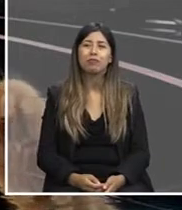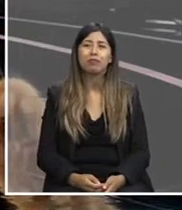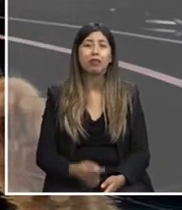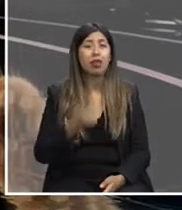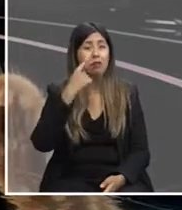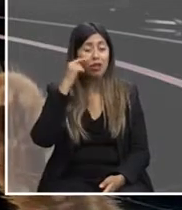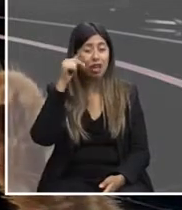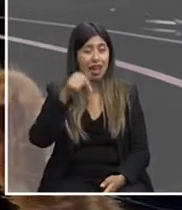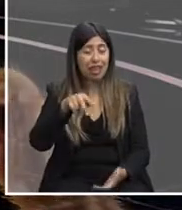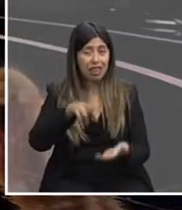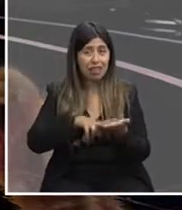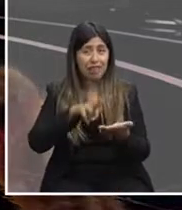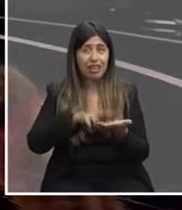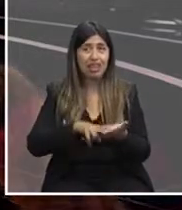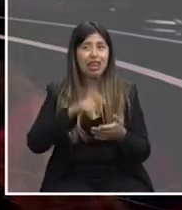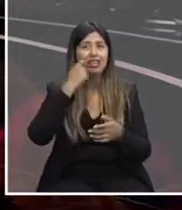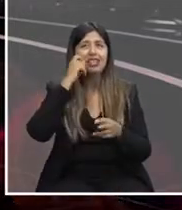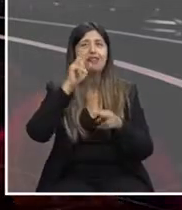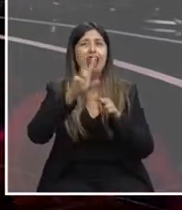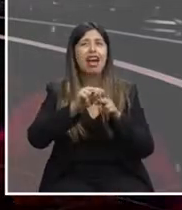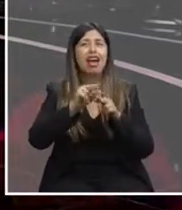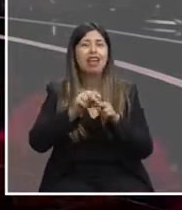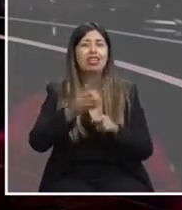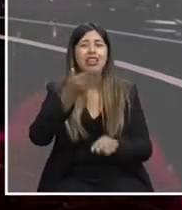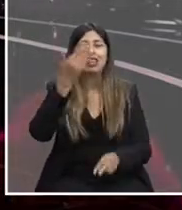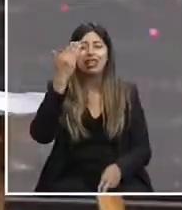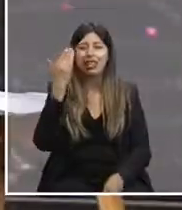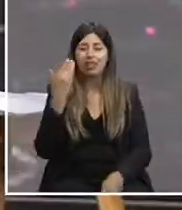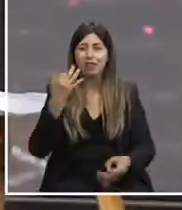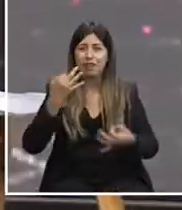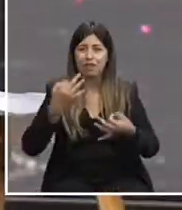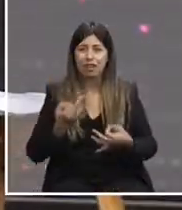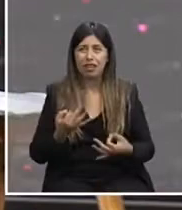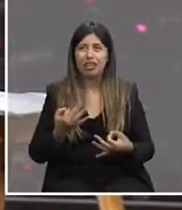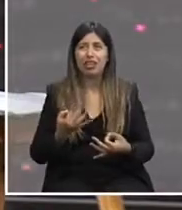parece ser más antigua y más vigente que nunca, ¿no? Entonces,